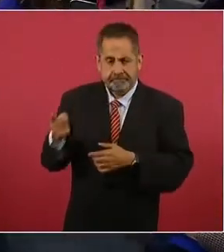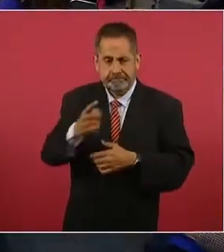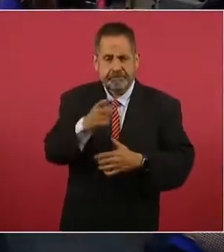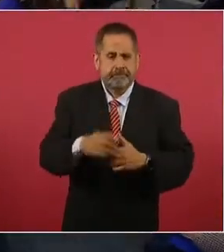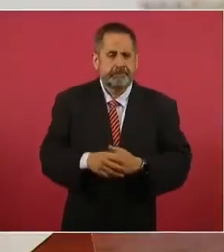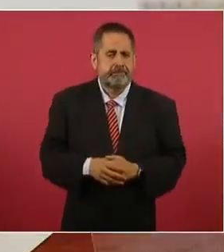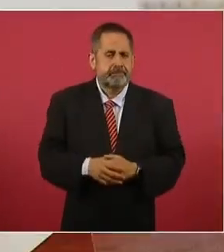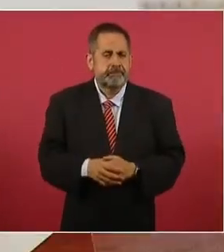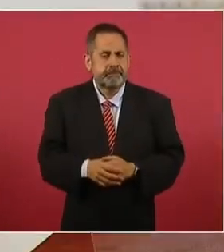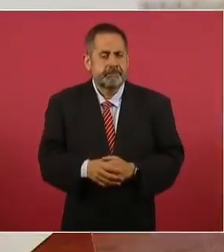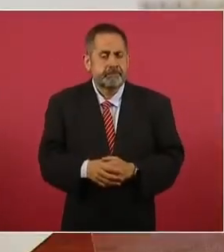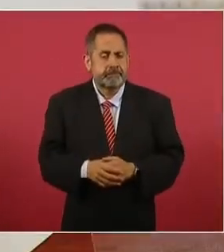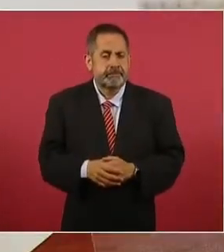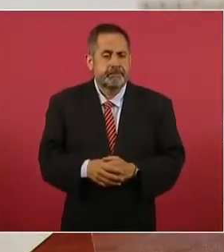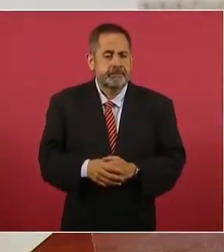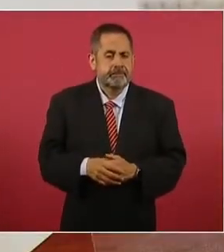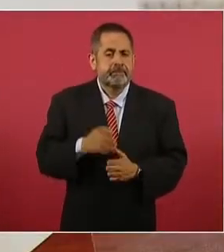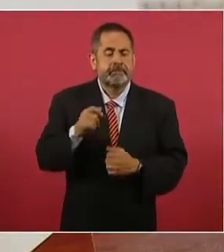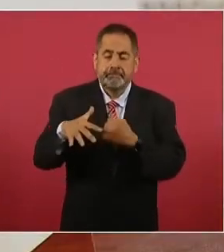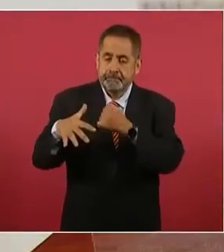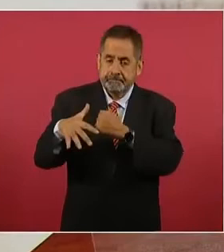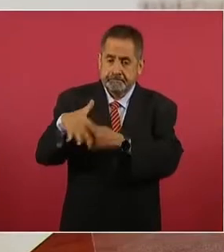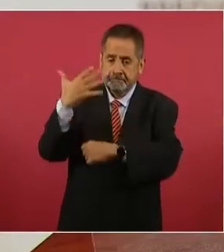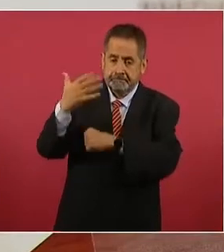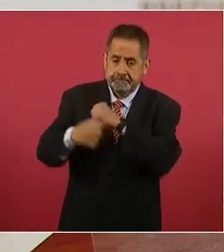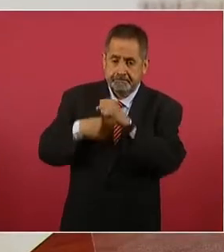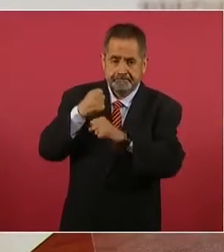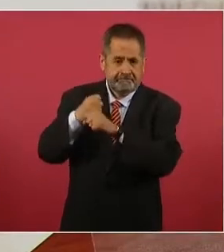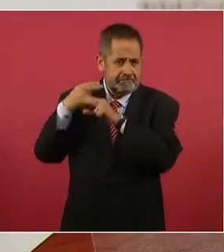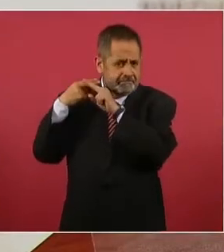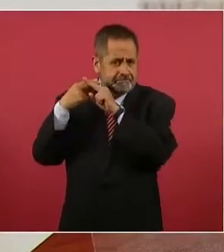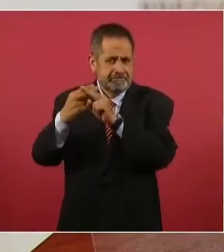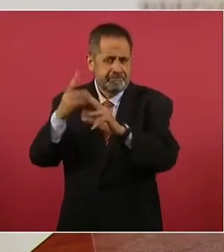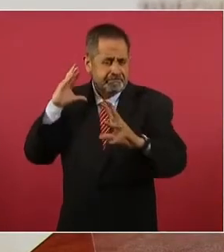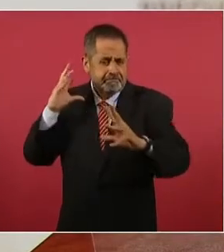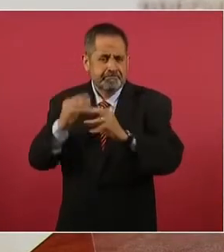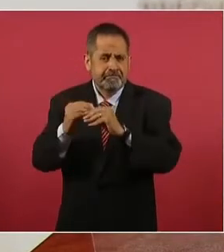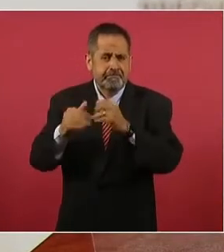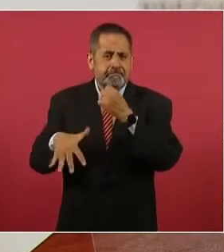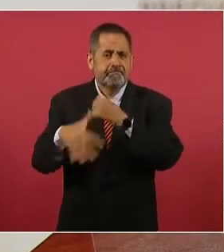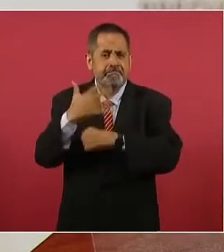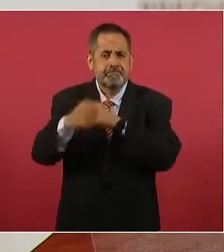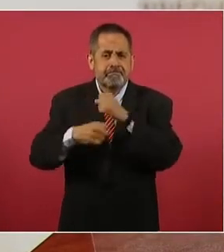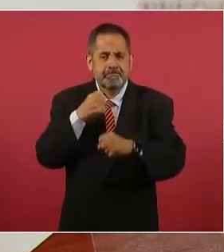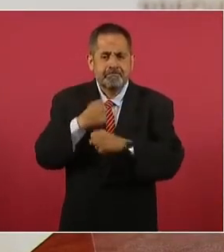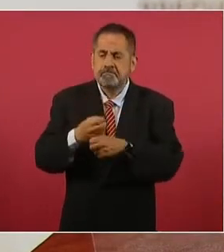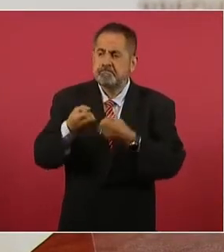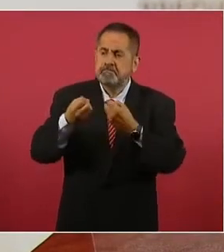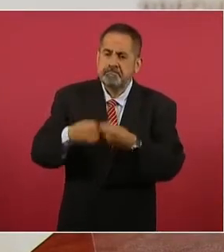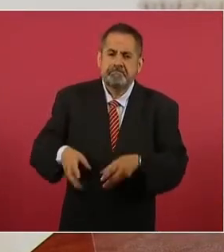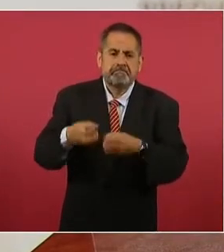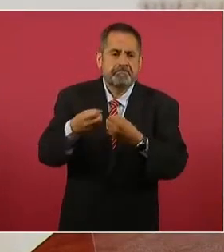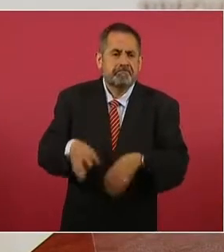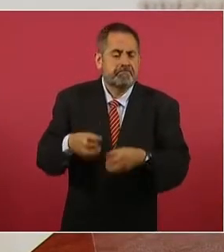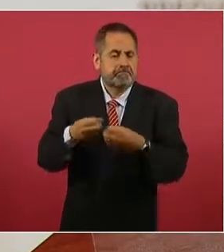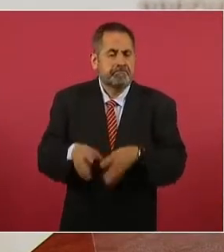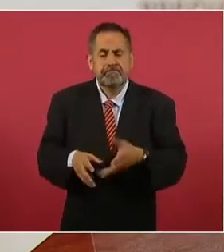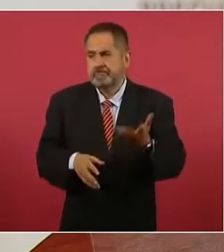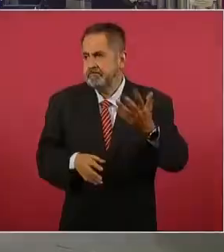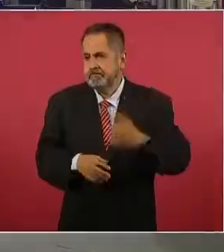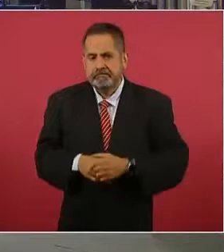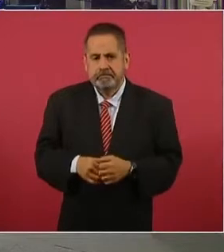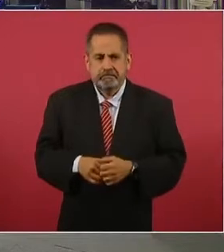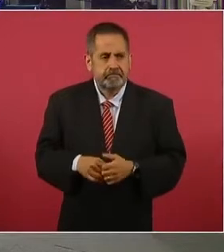Para que vean, 15 años consecutivos de pérdida de producción. Si no